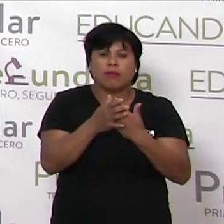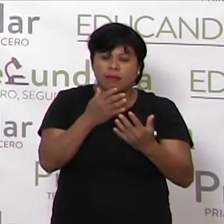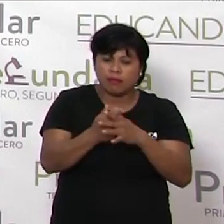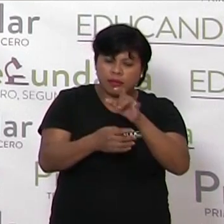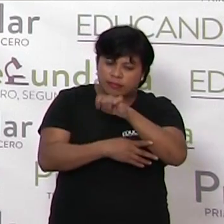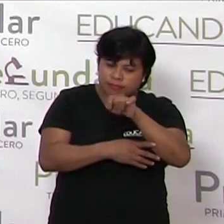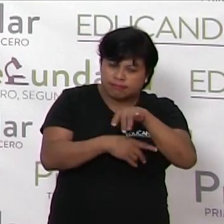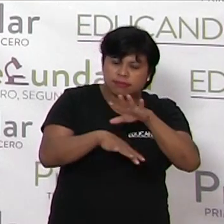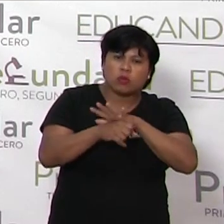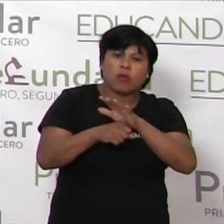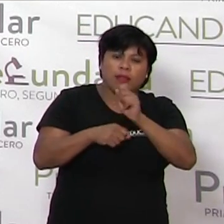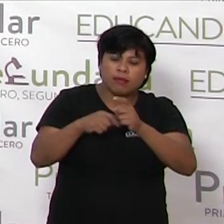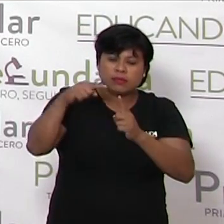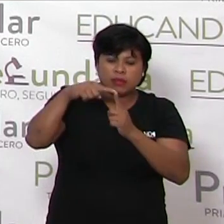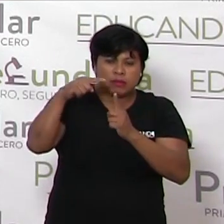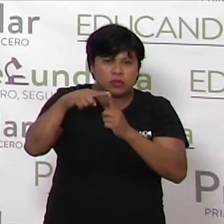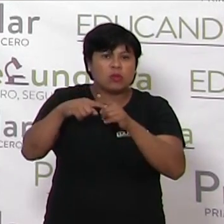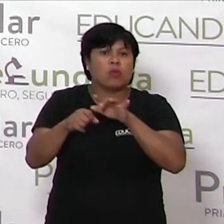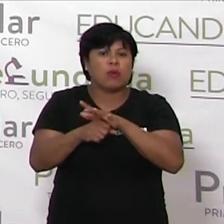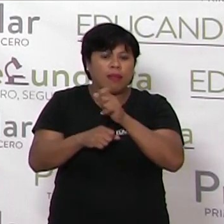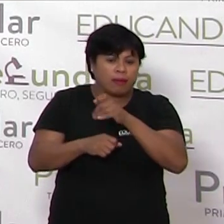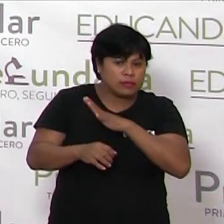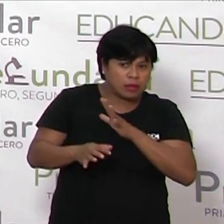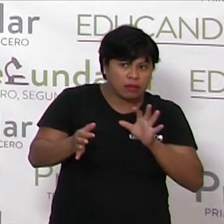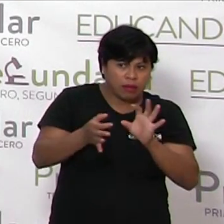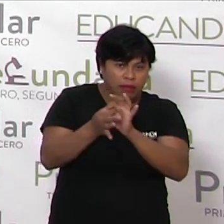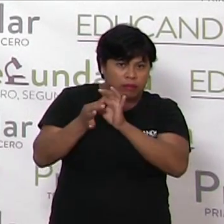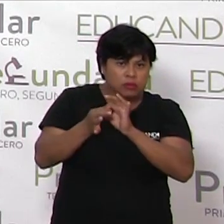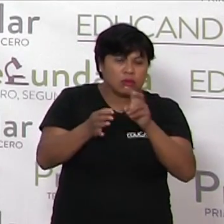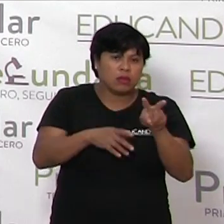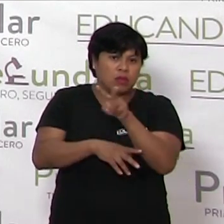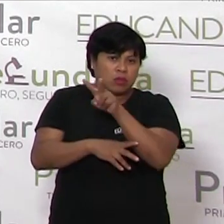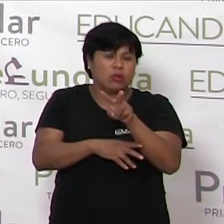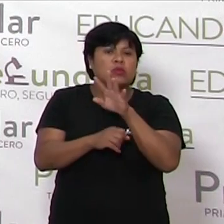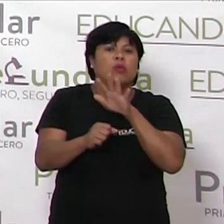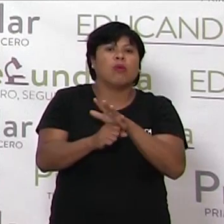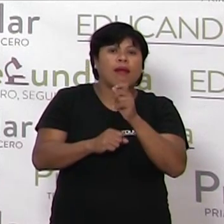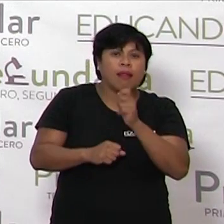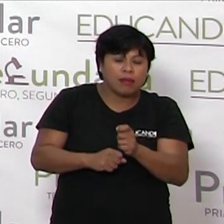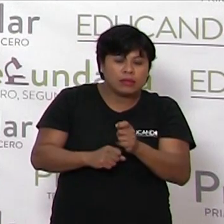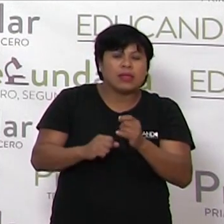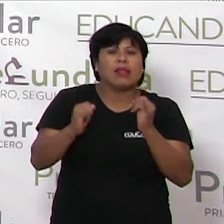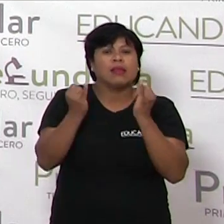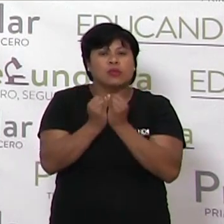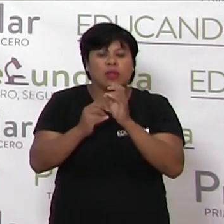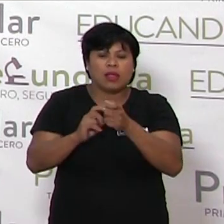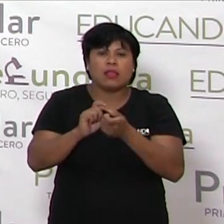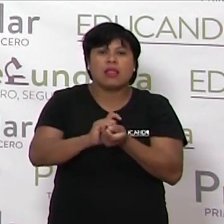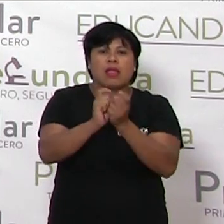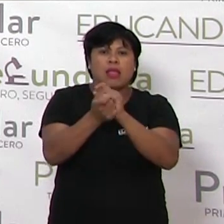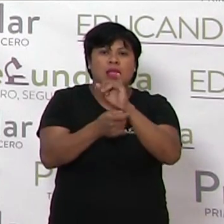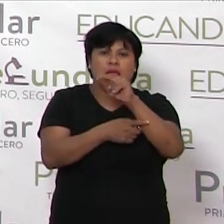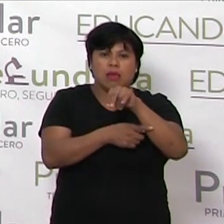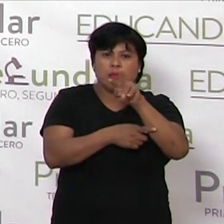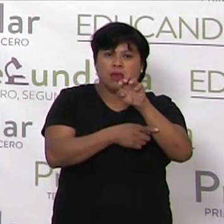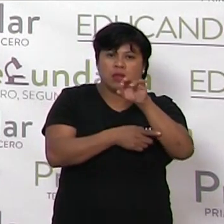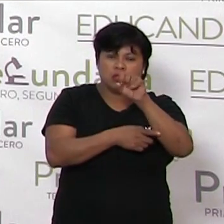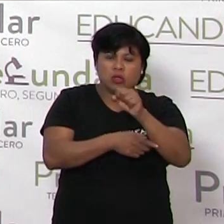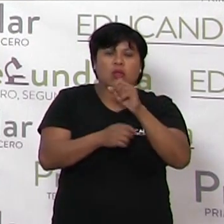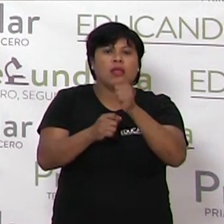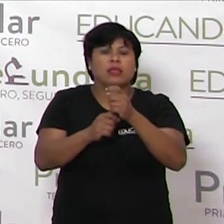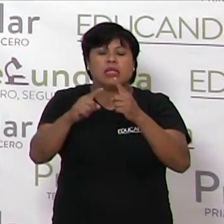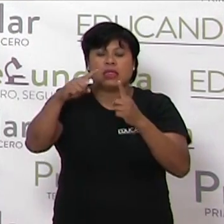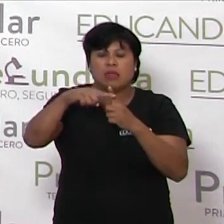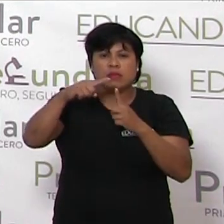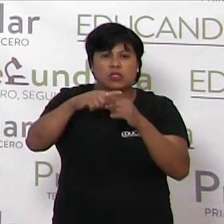un algoritmo, establecer cuál es la relación que hay en estos, que te recuerdo, es un algoritmo inverso, que